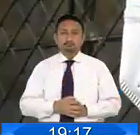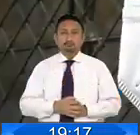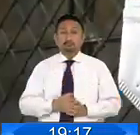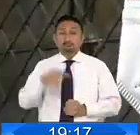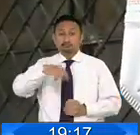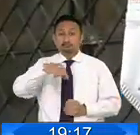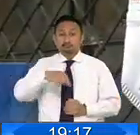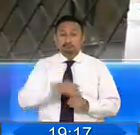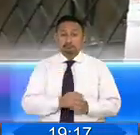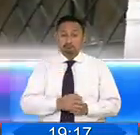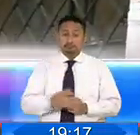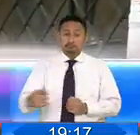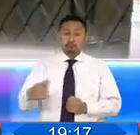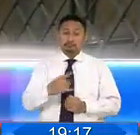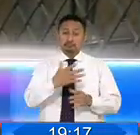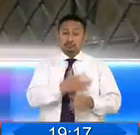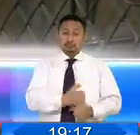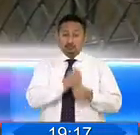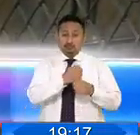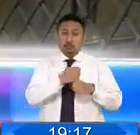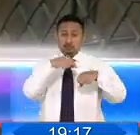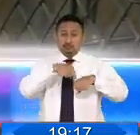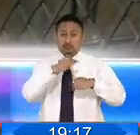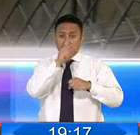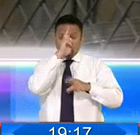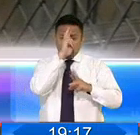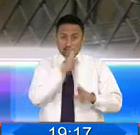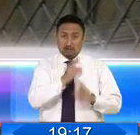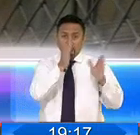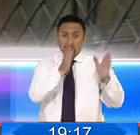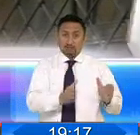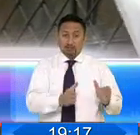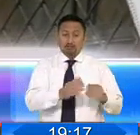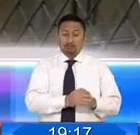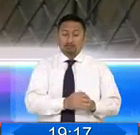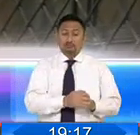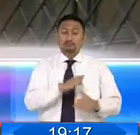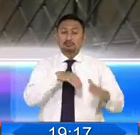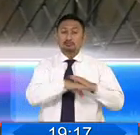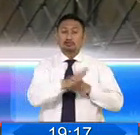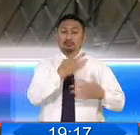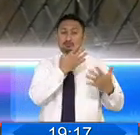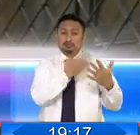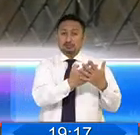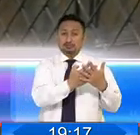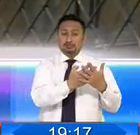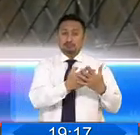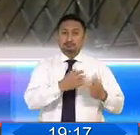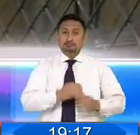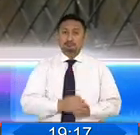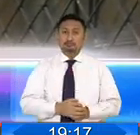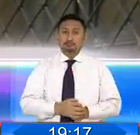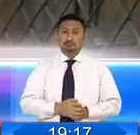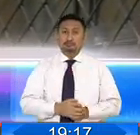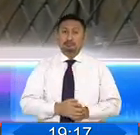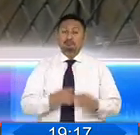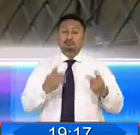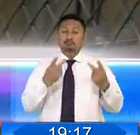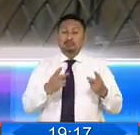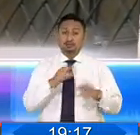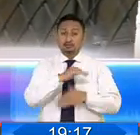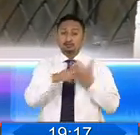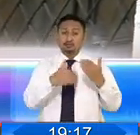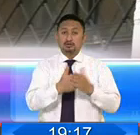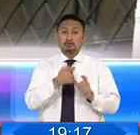de condiciones mínimas de seguridad e integridad a las personas en los centros de rehabilitación social, pero también a toda